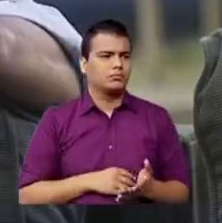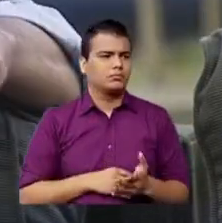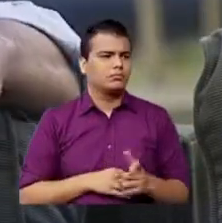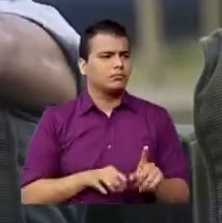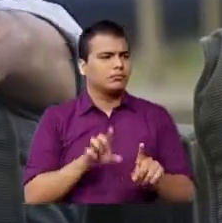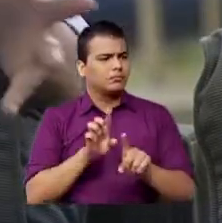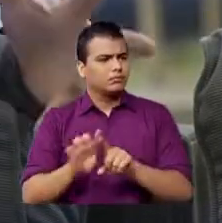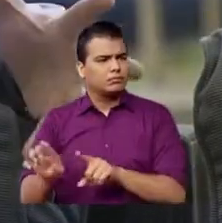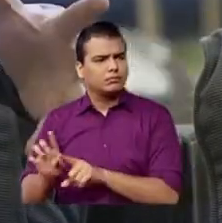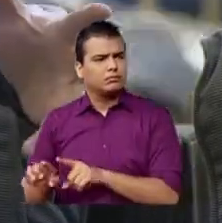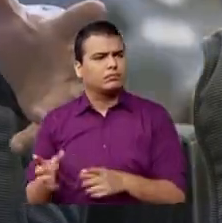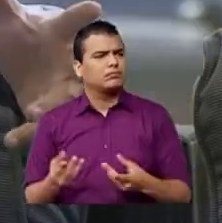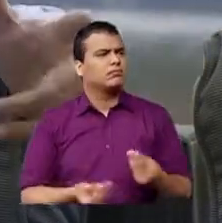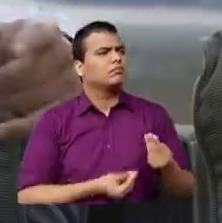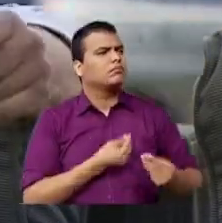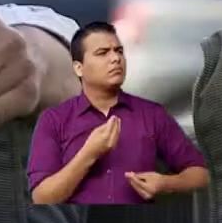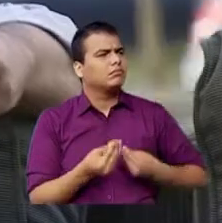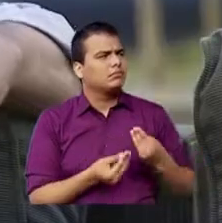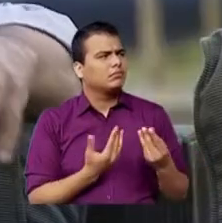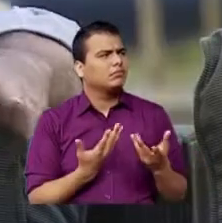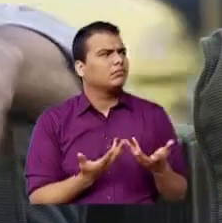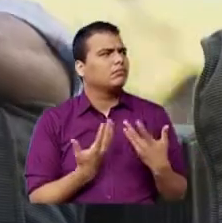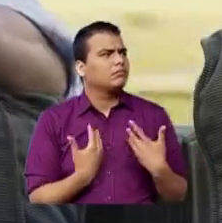algo por el estilo, pero no sé cómo tomarlo, entonces